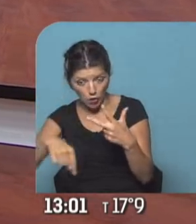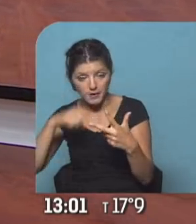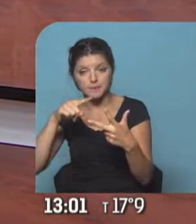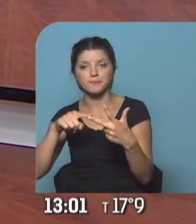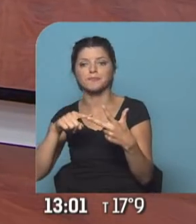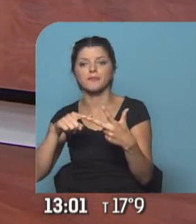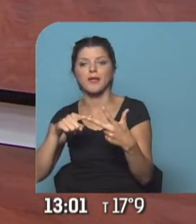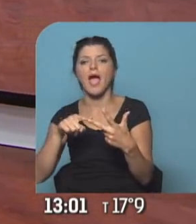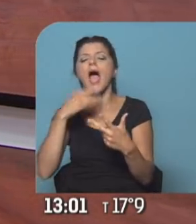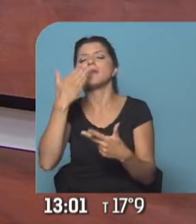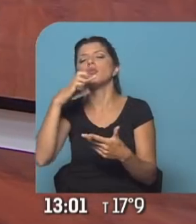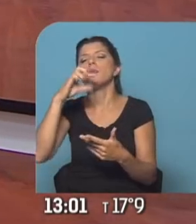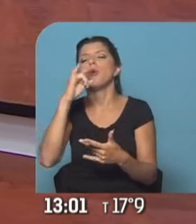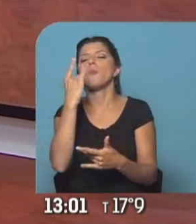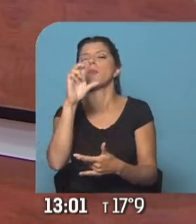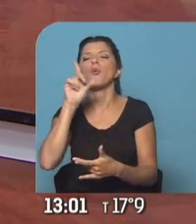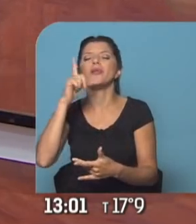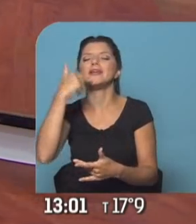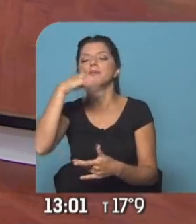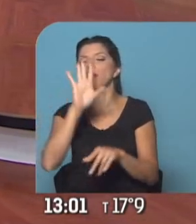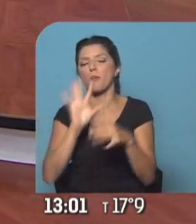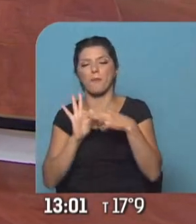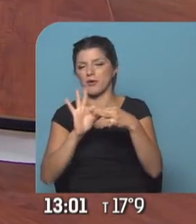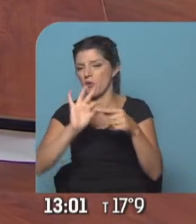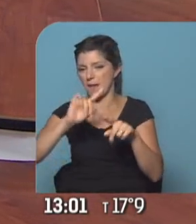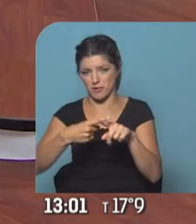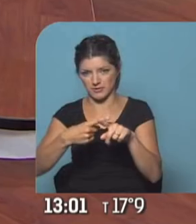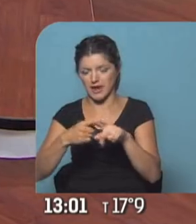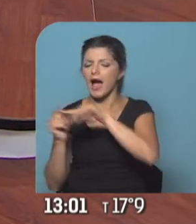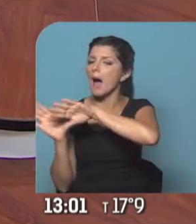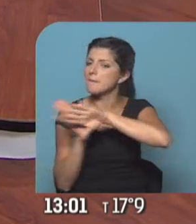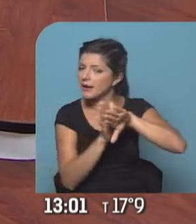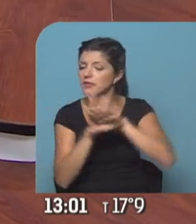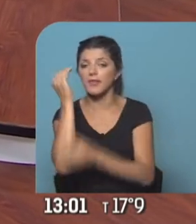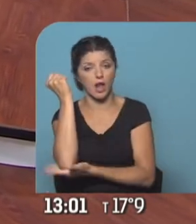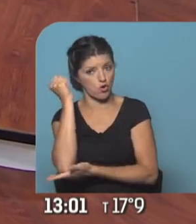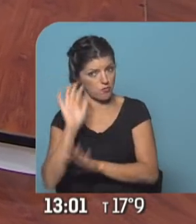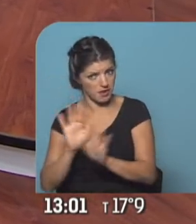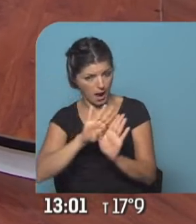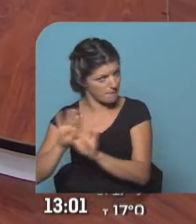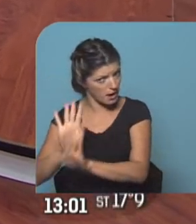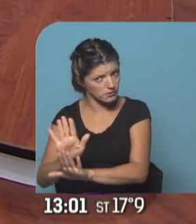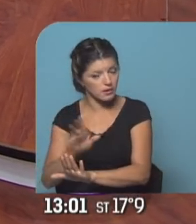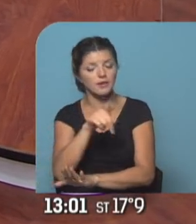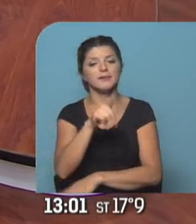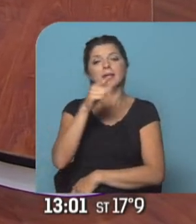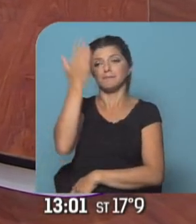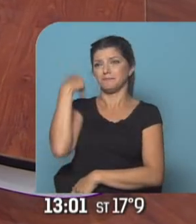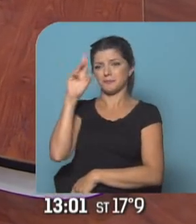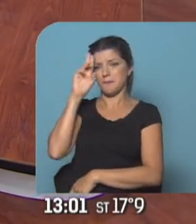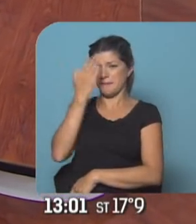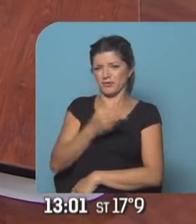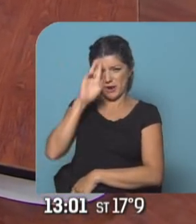como categoría política, independientemente de las condiciones económicas. Ciertamente no es lo mismo el Perón de los 40